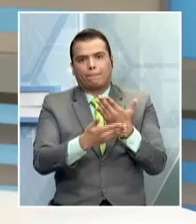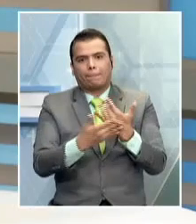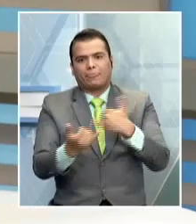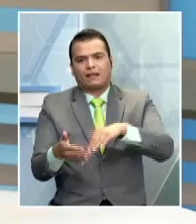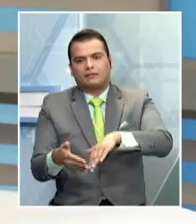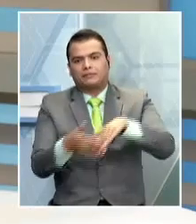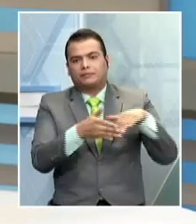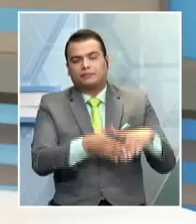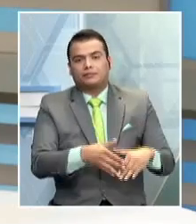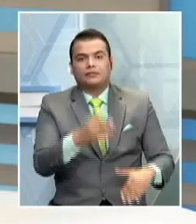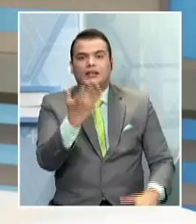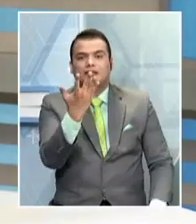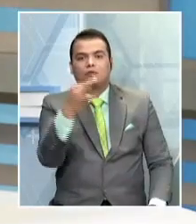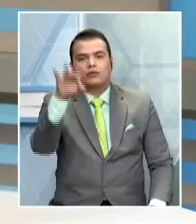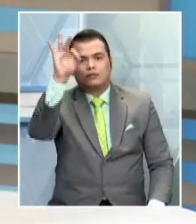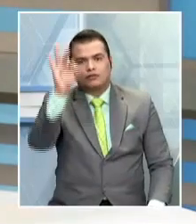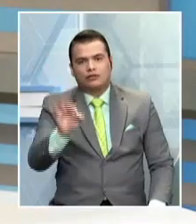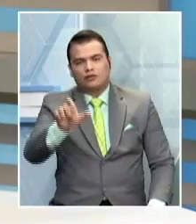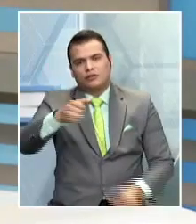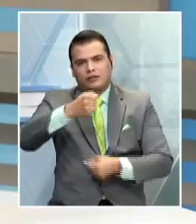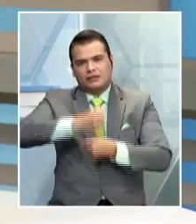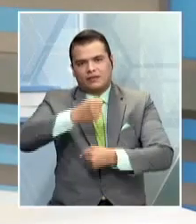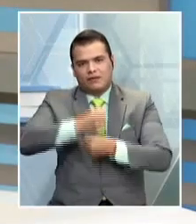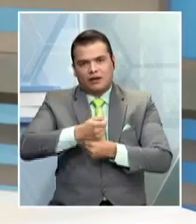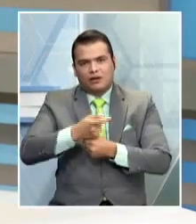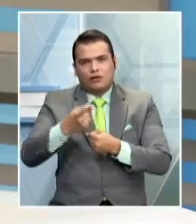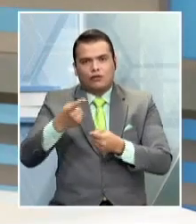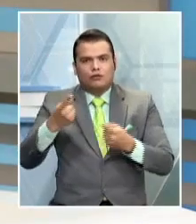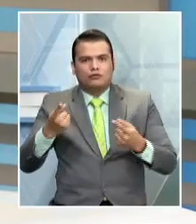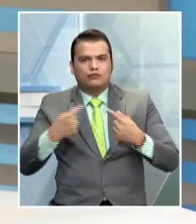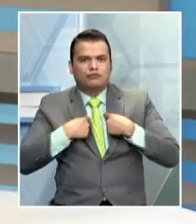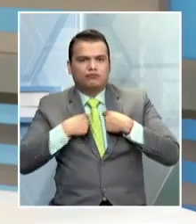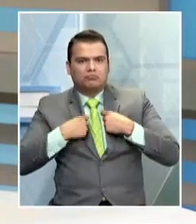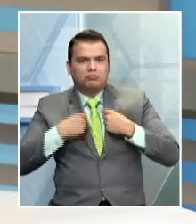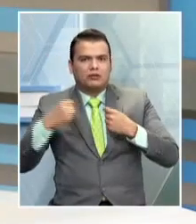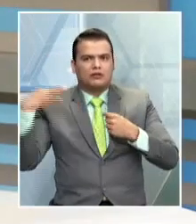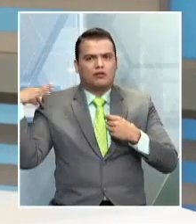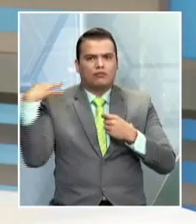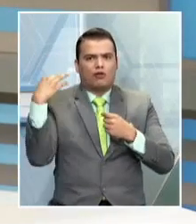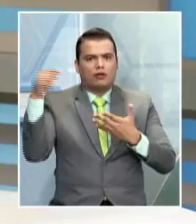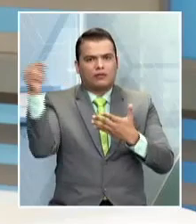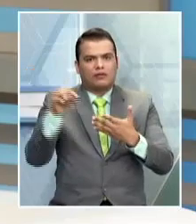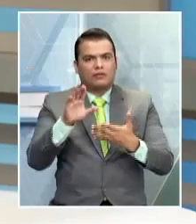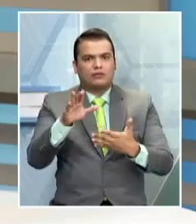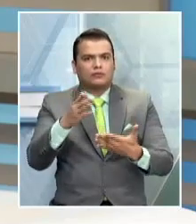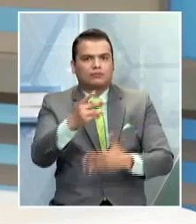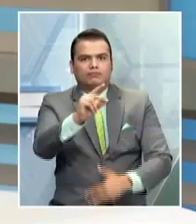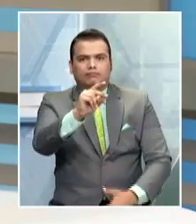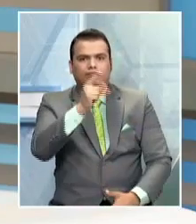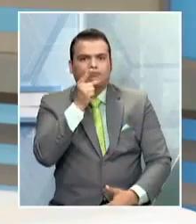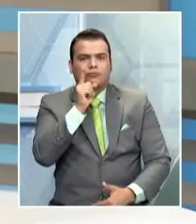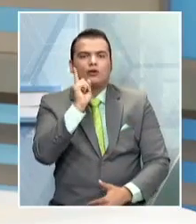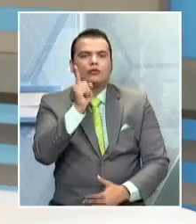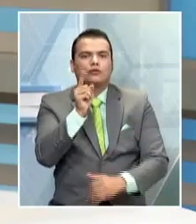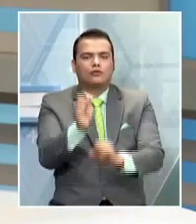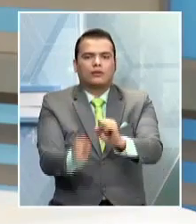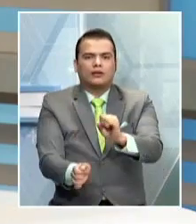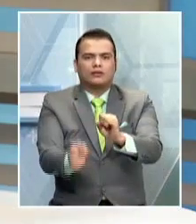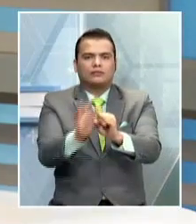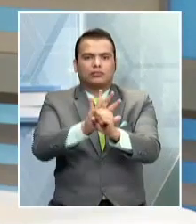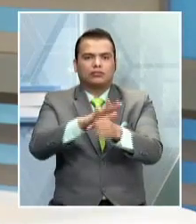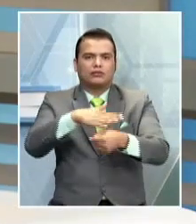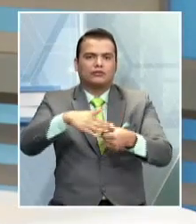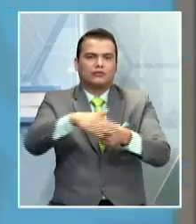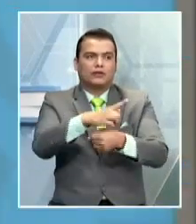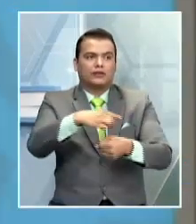del 50% de las personas que pertenecen a la industria de la moda en el Valle del Cauca han perdido sus empleos a causa de la crisis que este